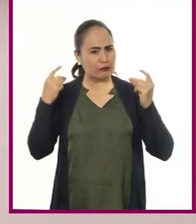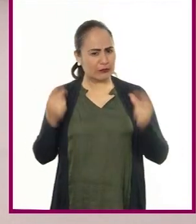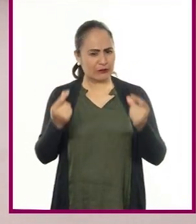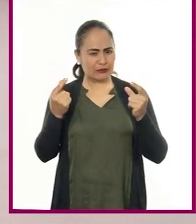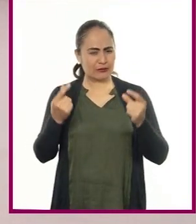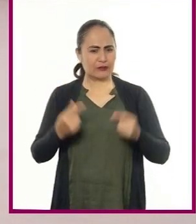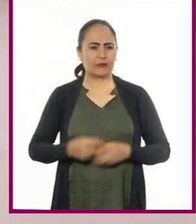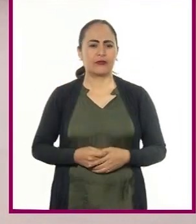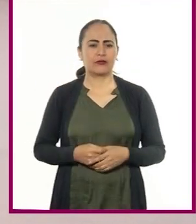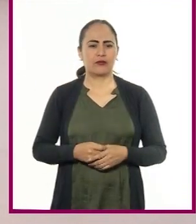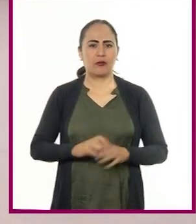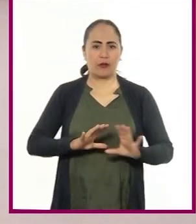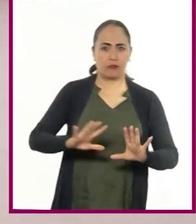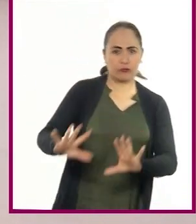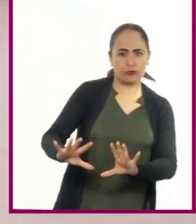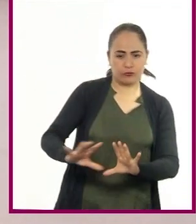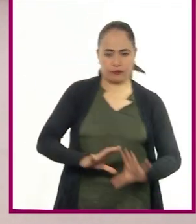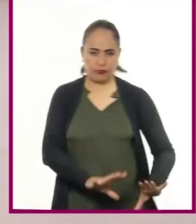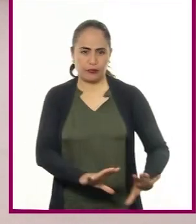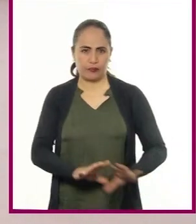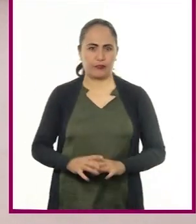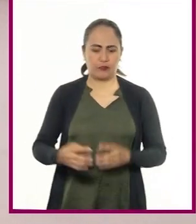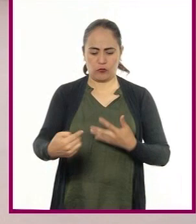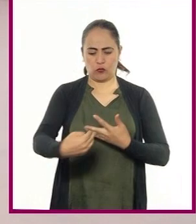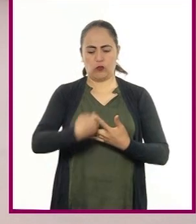coloco para tratar de evitar que pase ese balón.